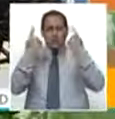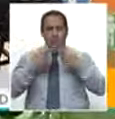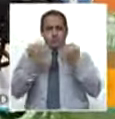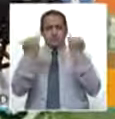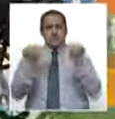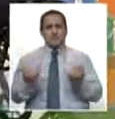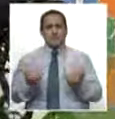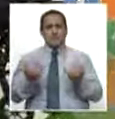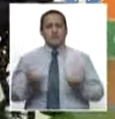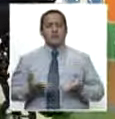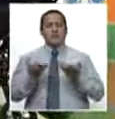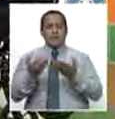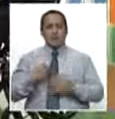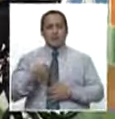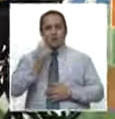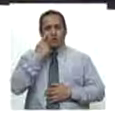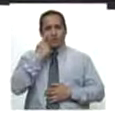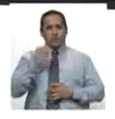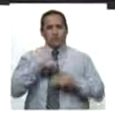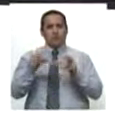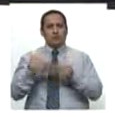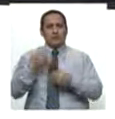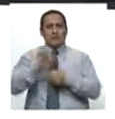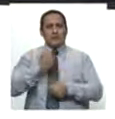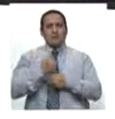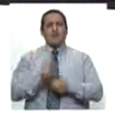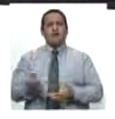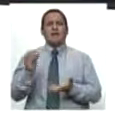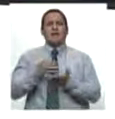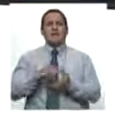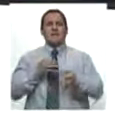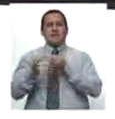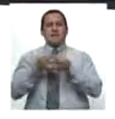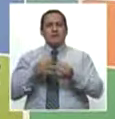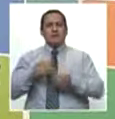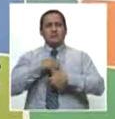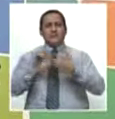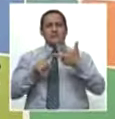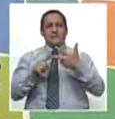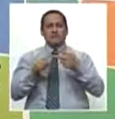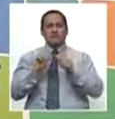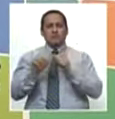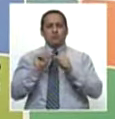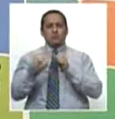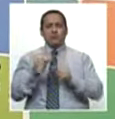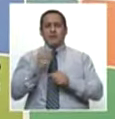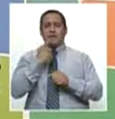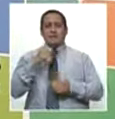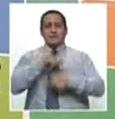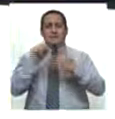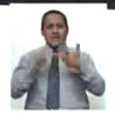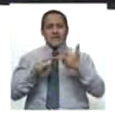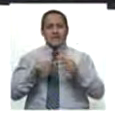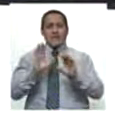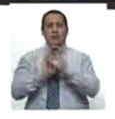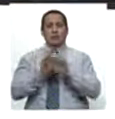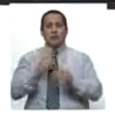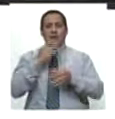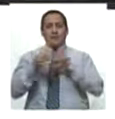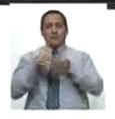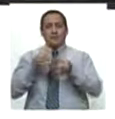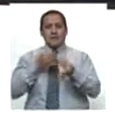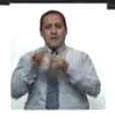universal. Y es importante dar a conocer estos conceptos a la ciudadanía. ¿Qué más se estipula de ese tercer artículo? El tercer capítulo también